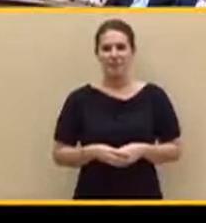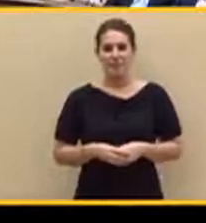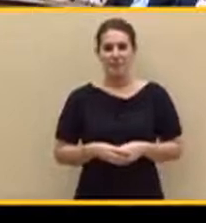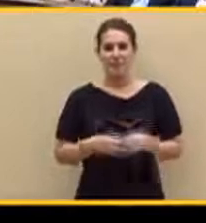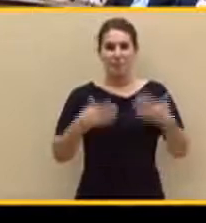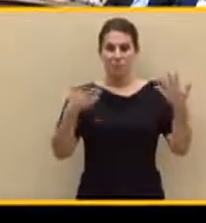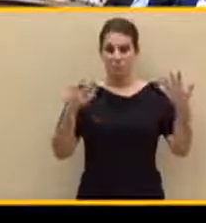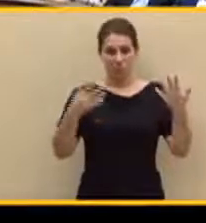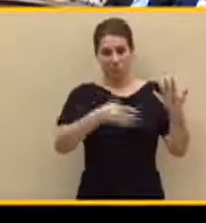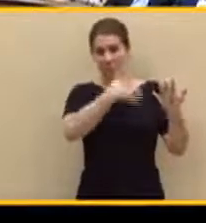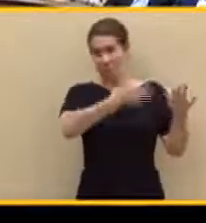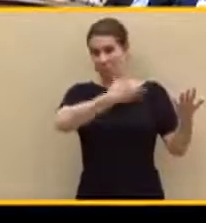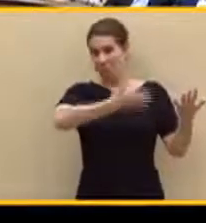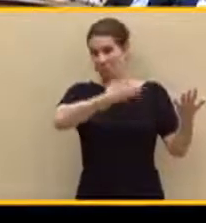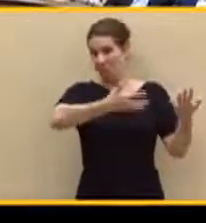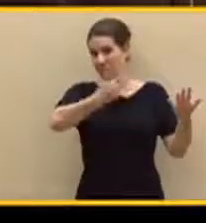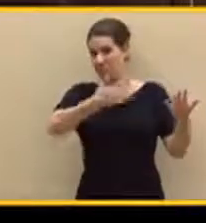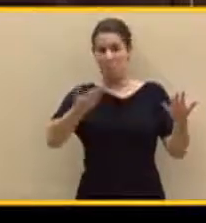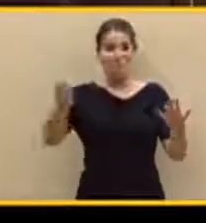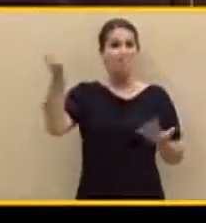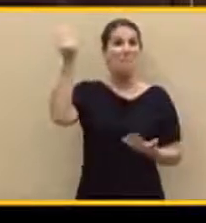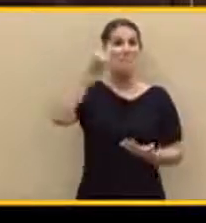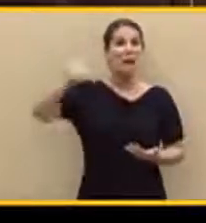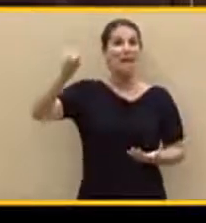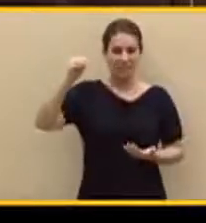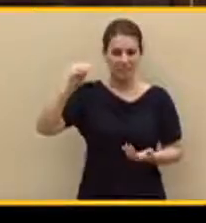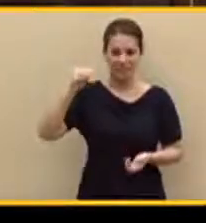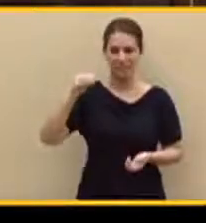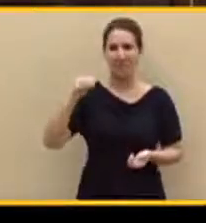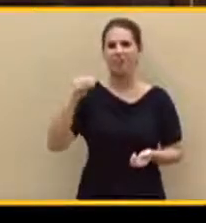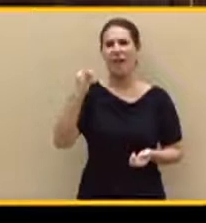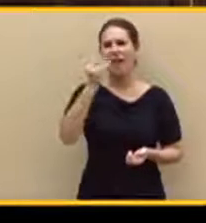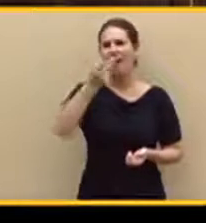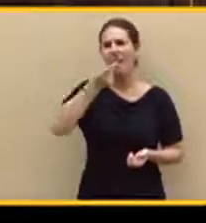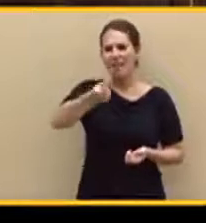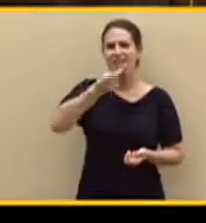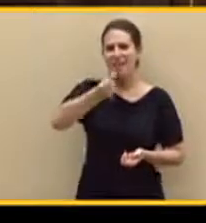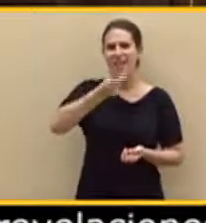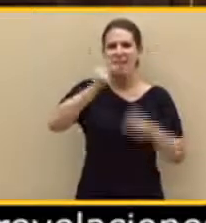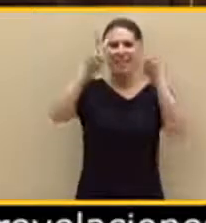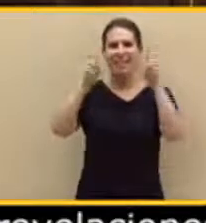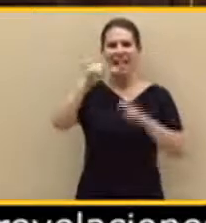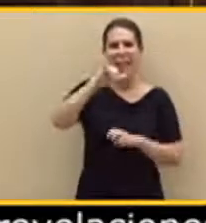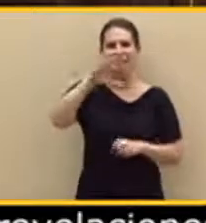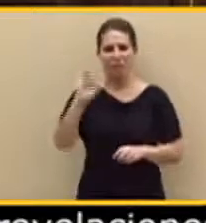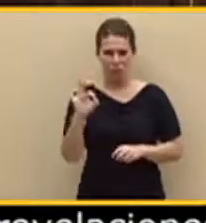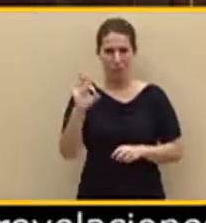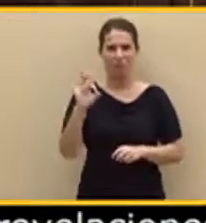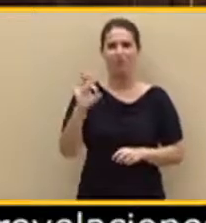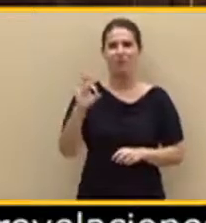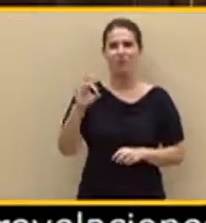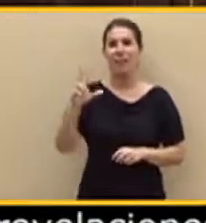a todo esto, señorías, se añaden las revelaciones de chivatazos del caso Lezo. Los fiscales señalan del